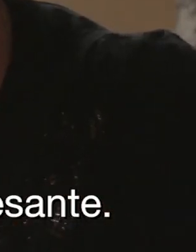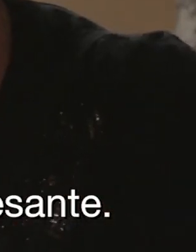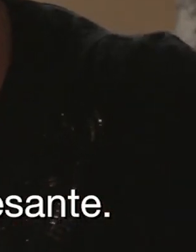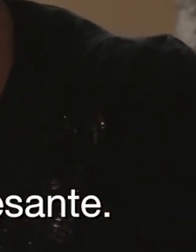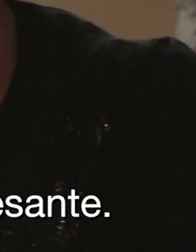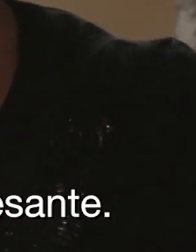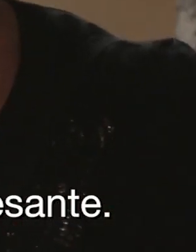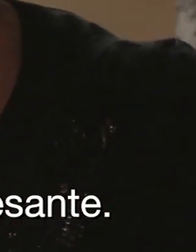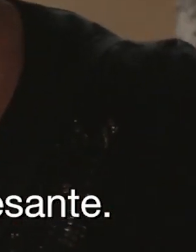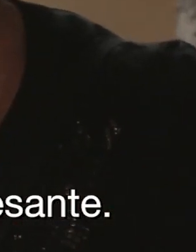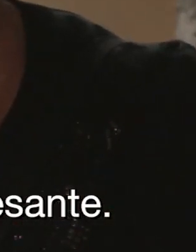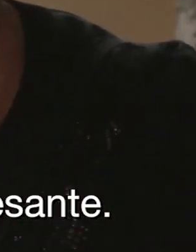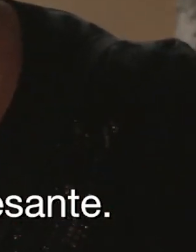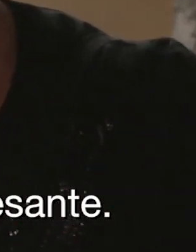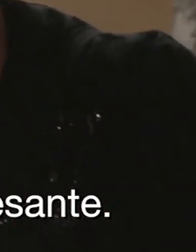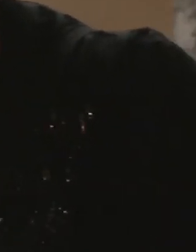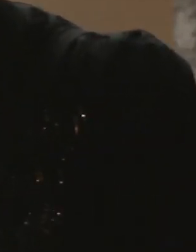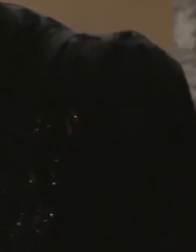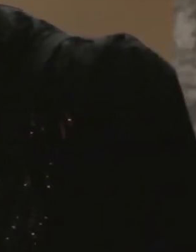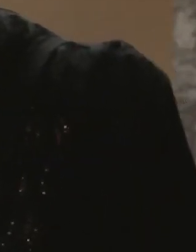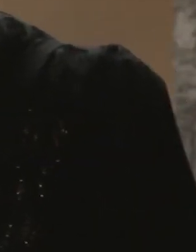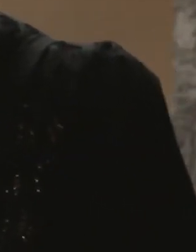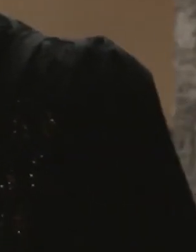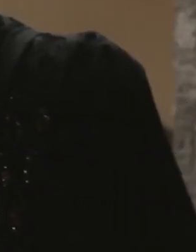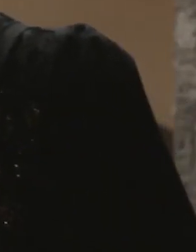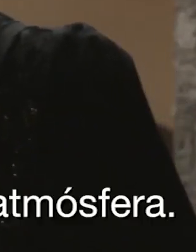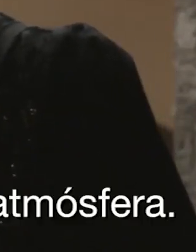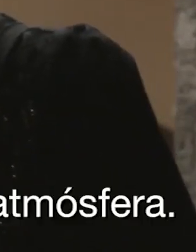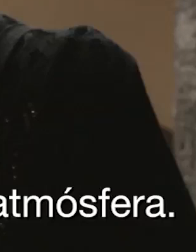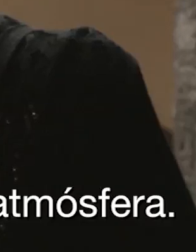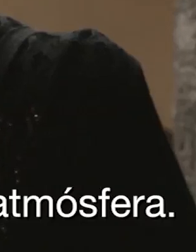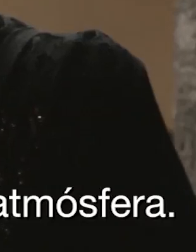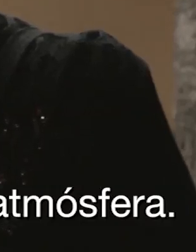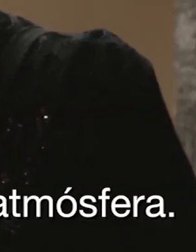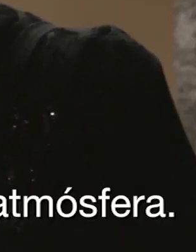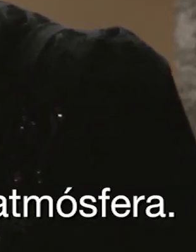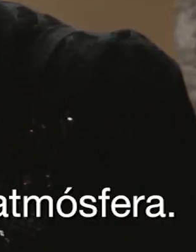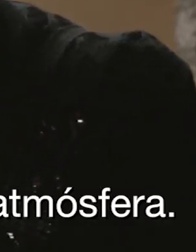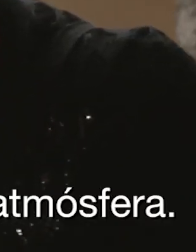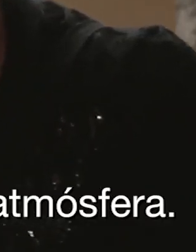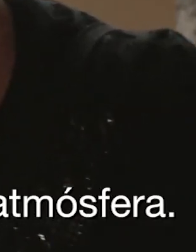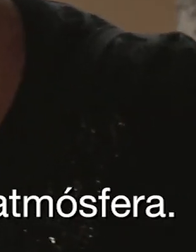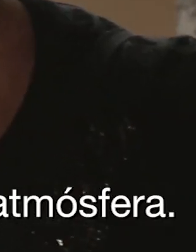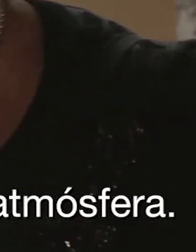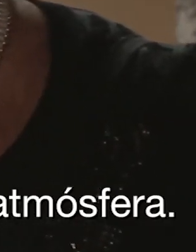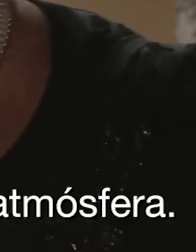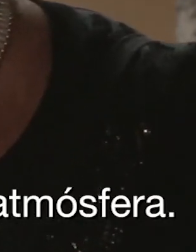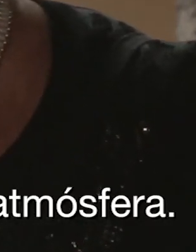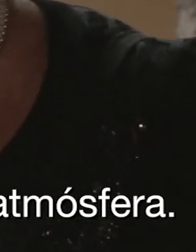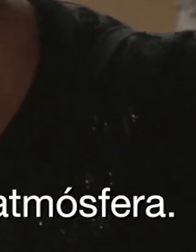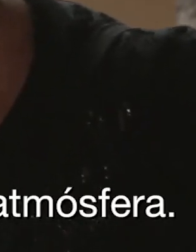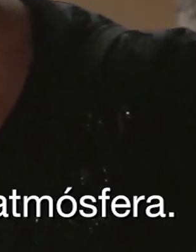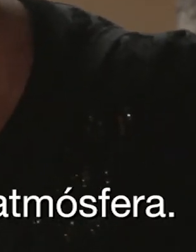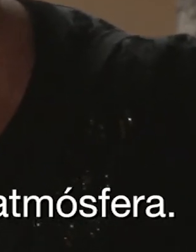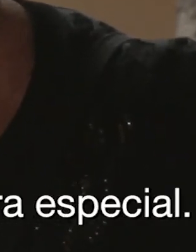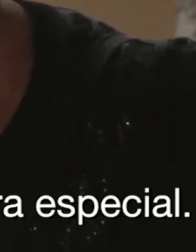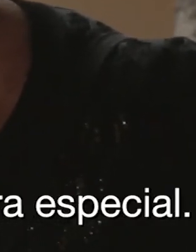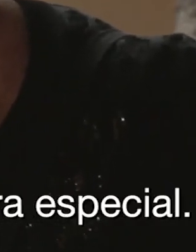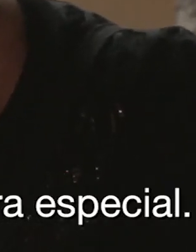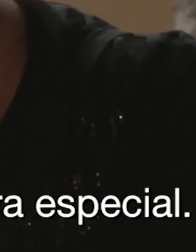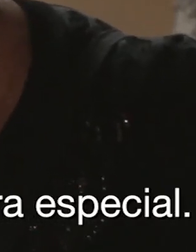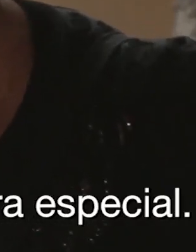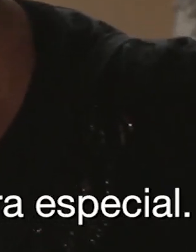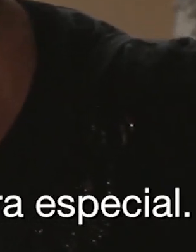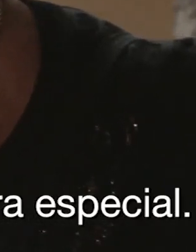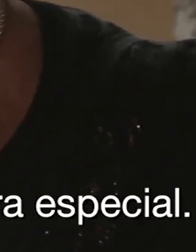the more interesting installation will be, which is not so. Total installation is about space, it's about atmosphere. So you take a